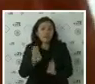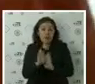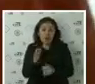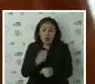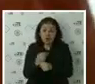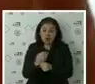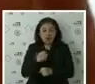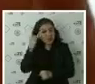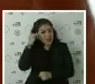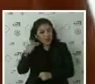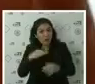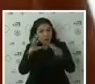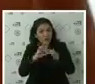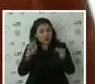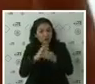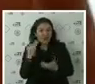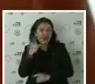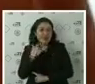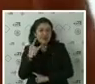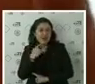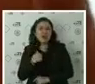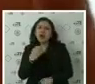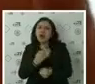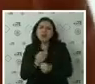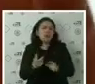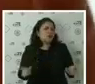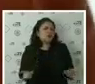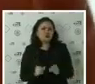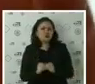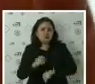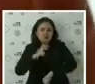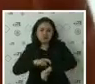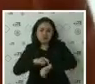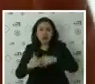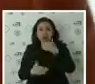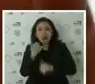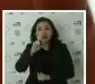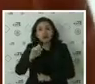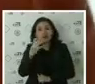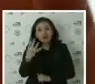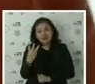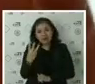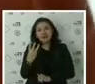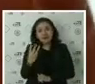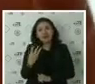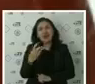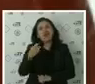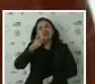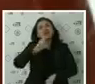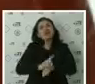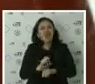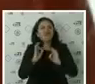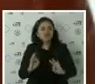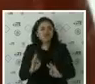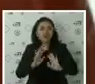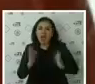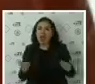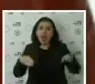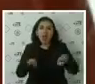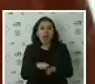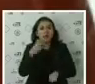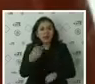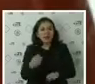ha cedido amablemente René. Yo estaría cerrando a las 11:23 del día de la fecha, oficialmente cerrado